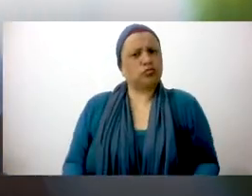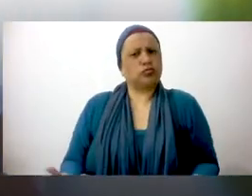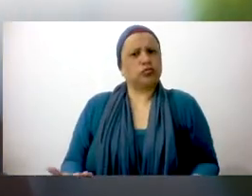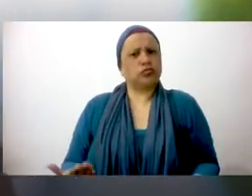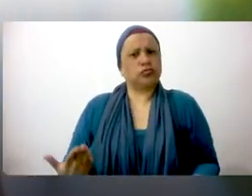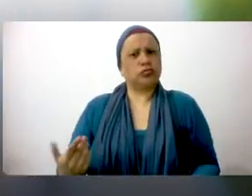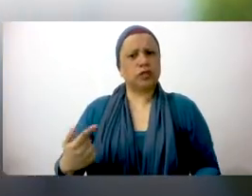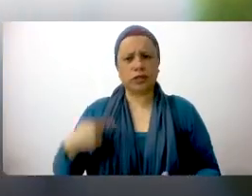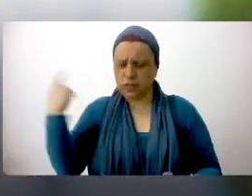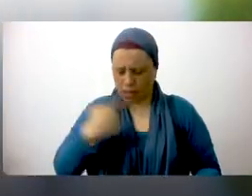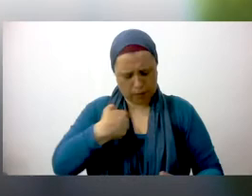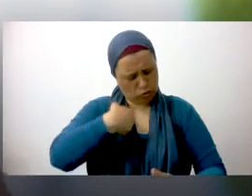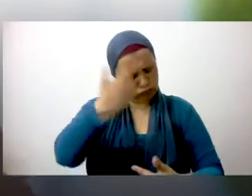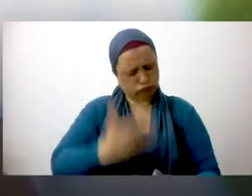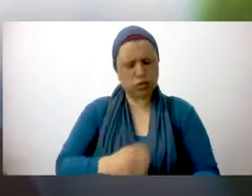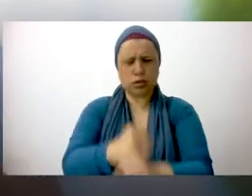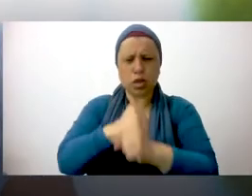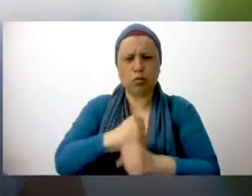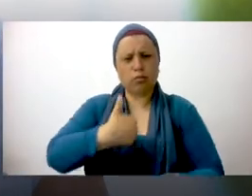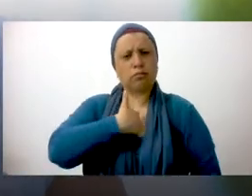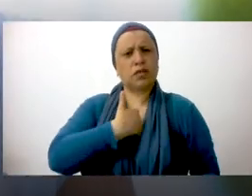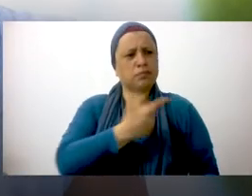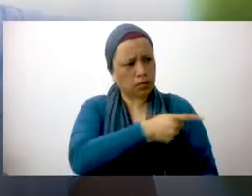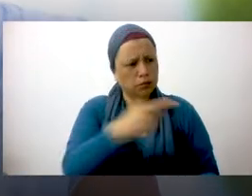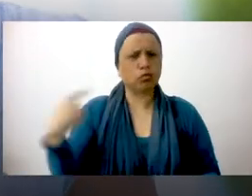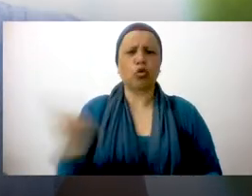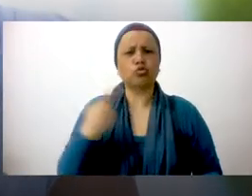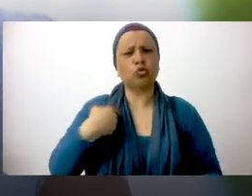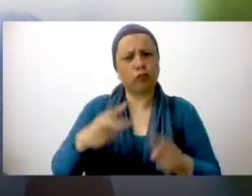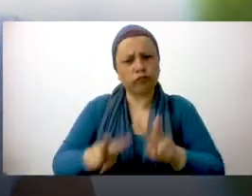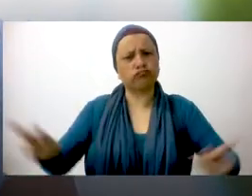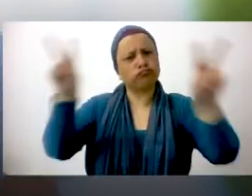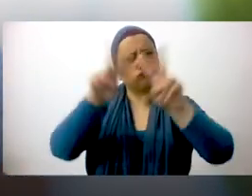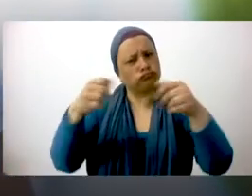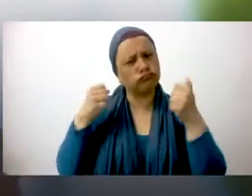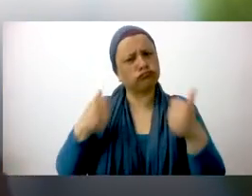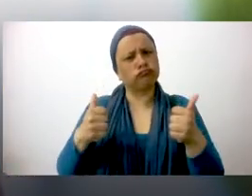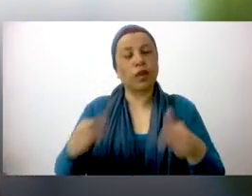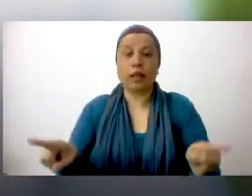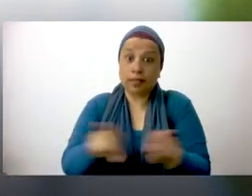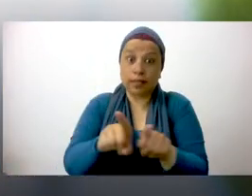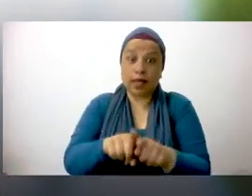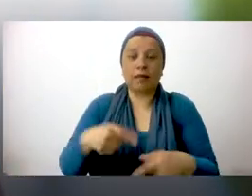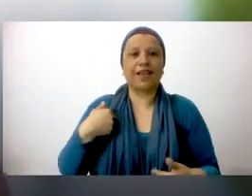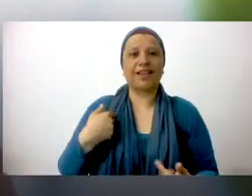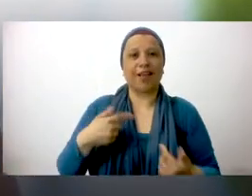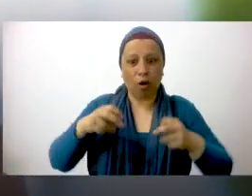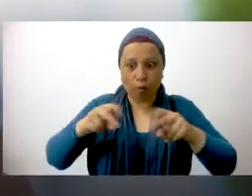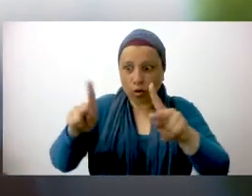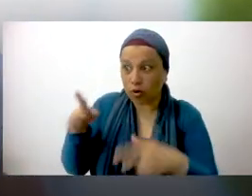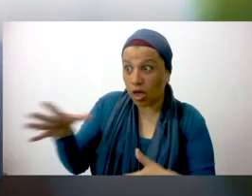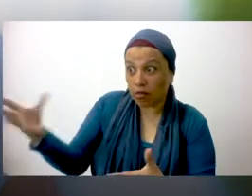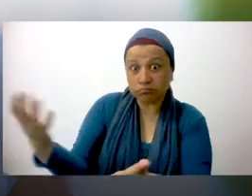nuestros derechos y siempre estar segura de nosotras mismas, que nosotras valemos, y exigir las